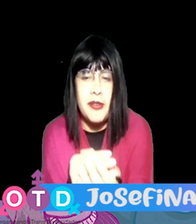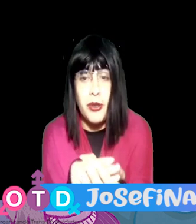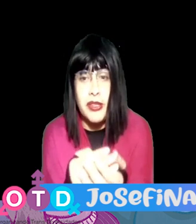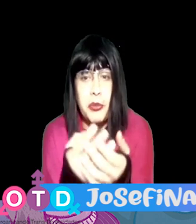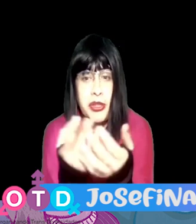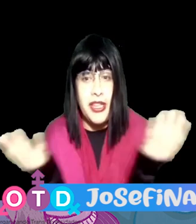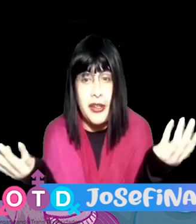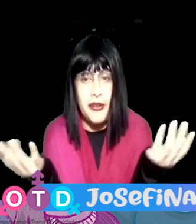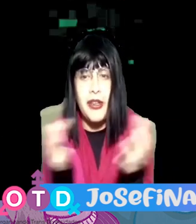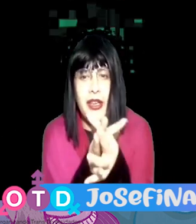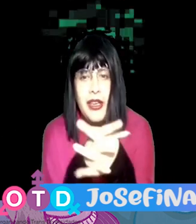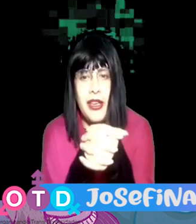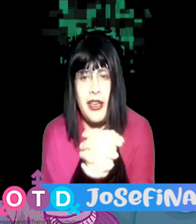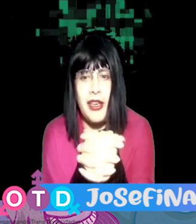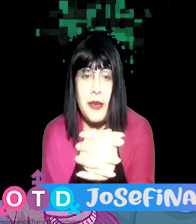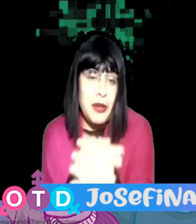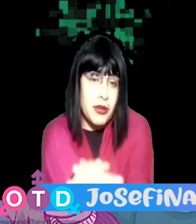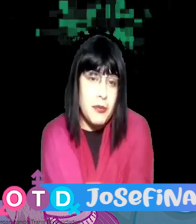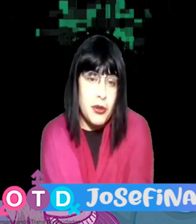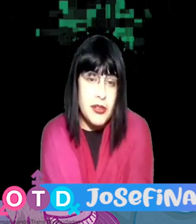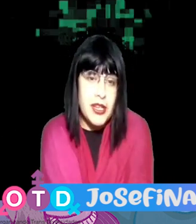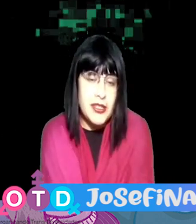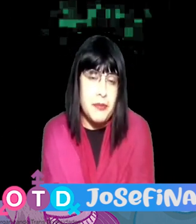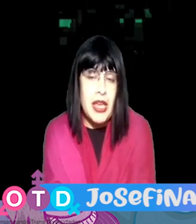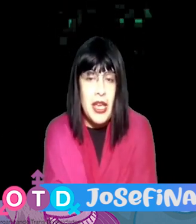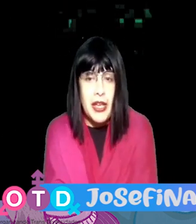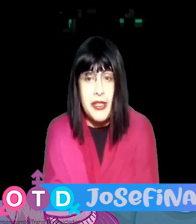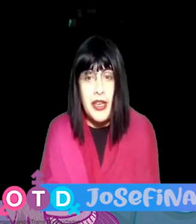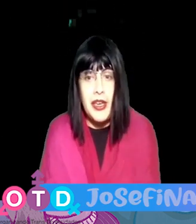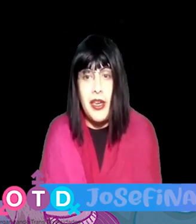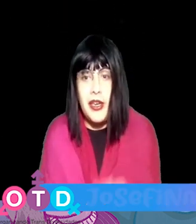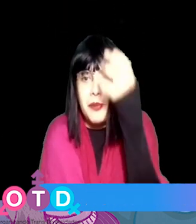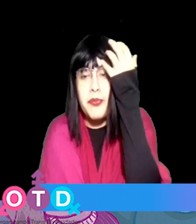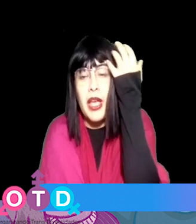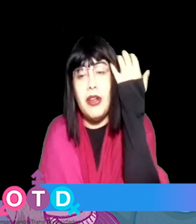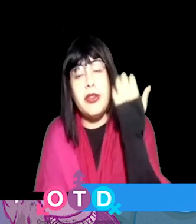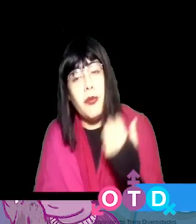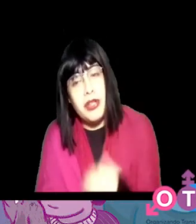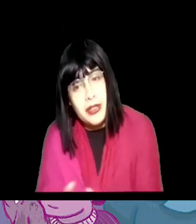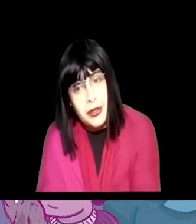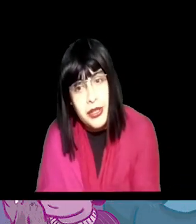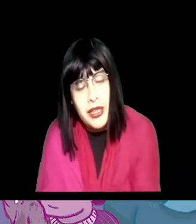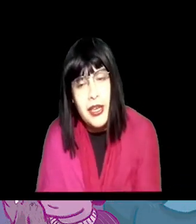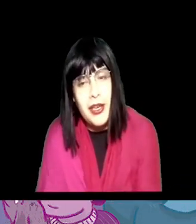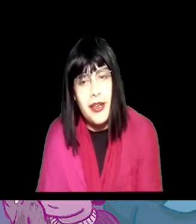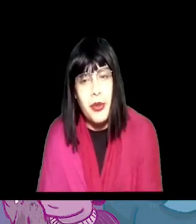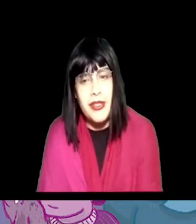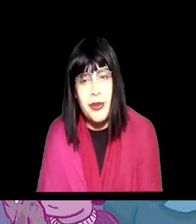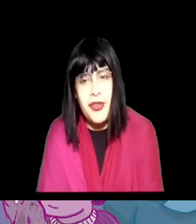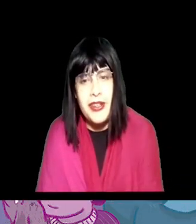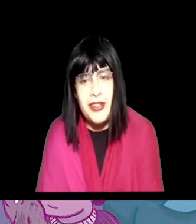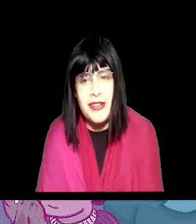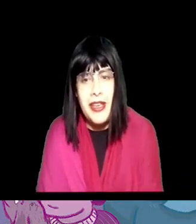colegios, los espacios educativos multigéneros, y esperemos que pronto sea así. Así que hablando de comunicaciones, que